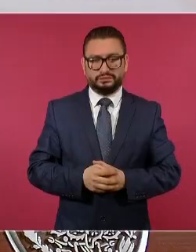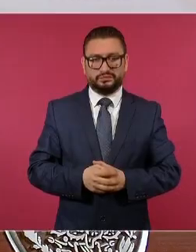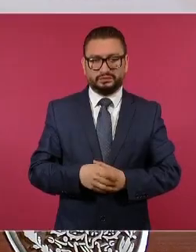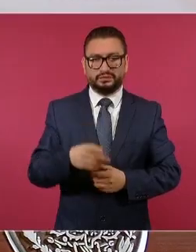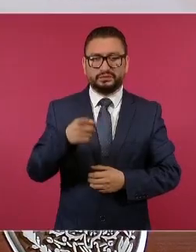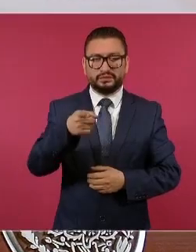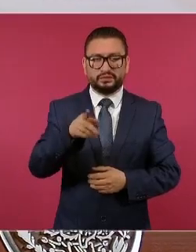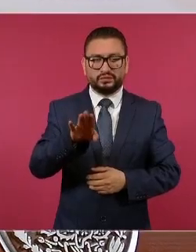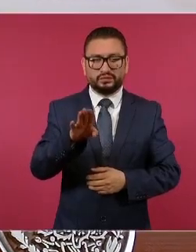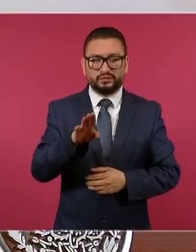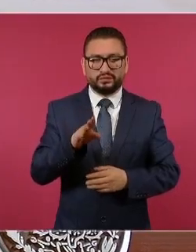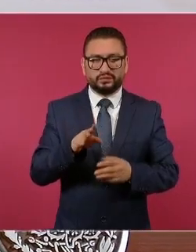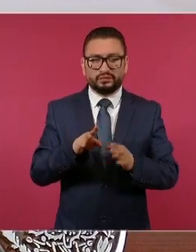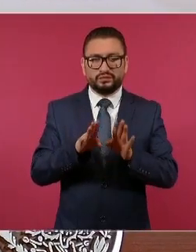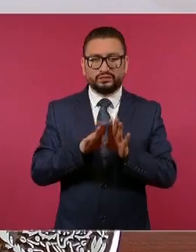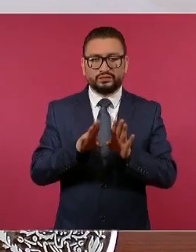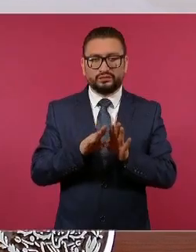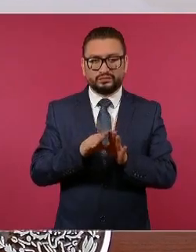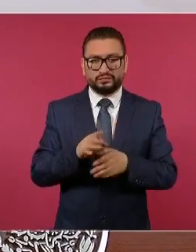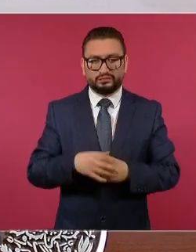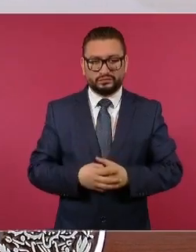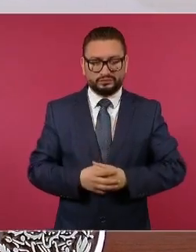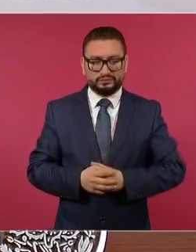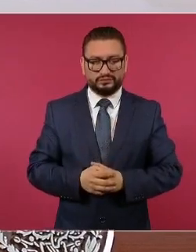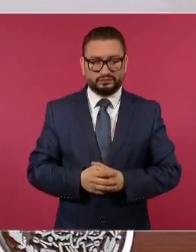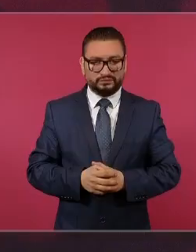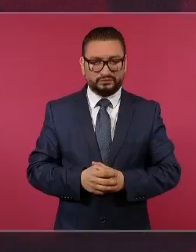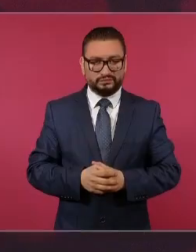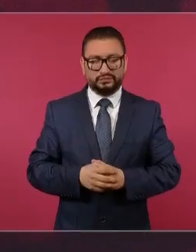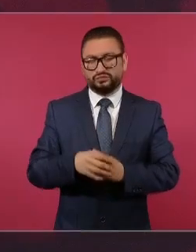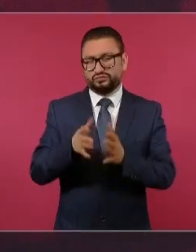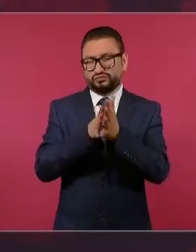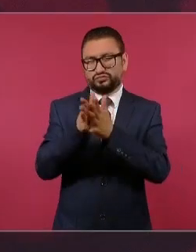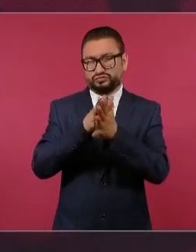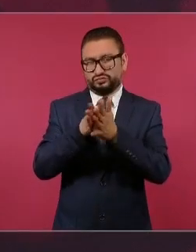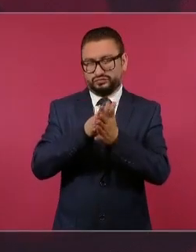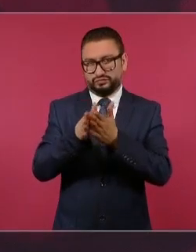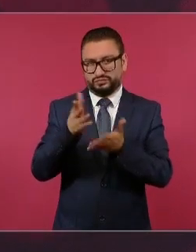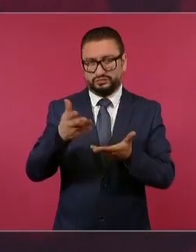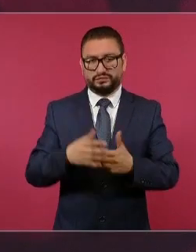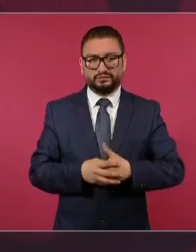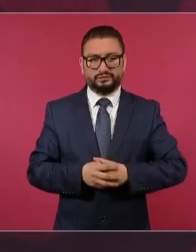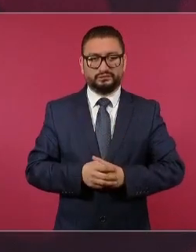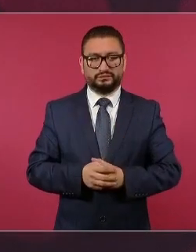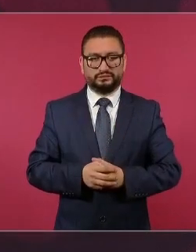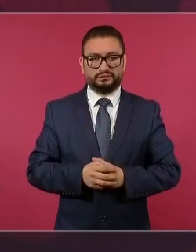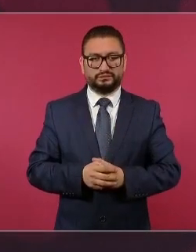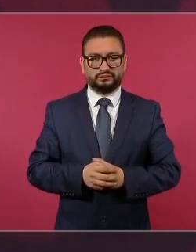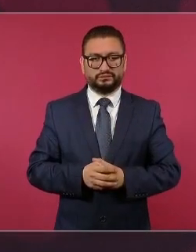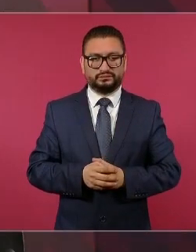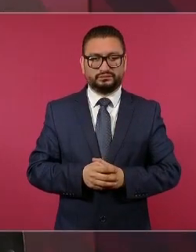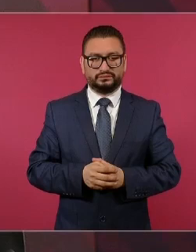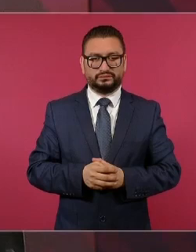Eso, ¿cómo es? Rape. Rape, de chocolate. Y